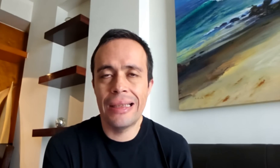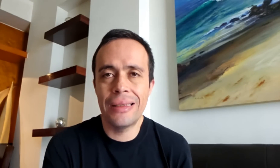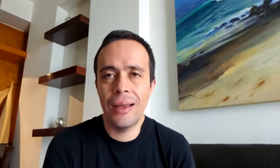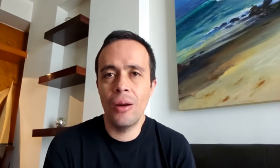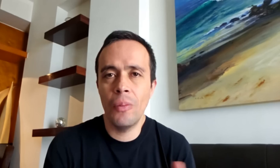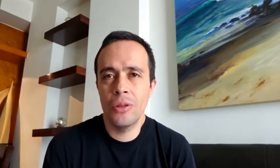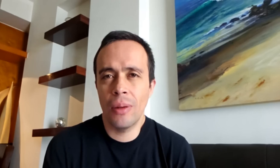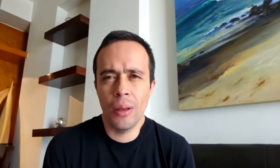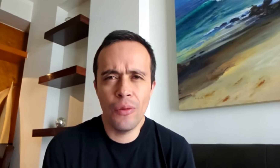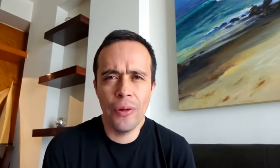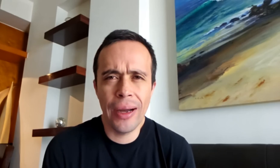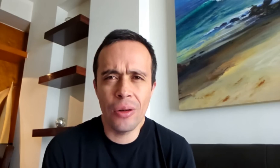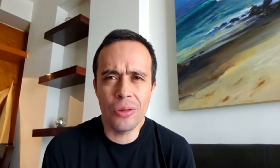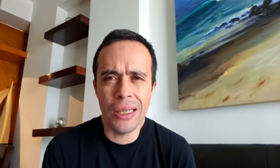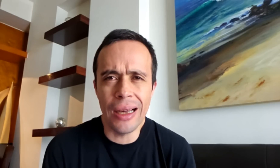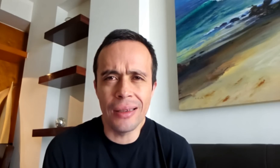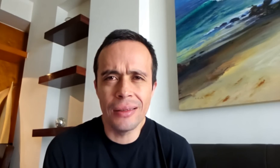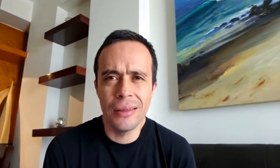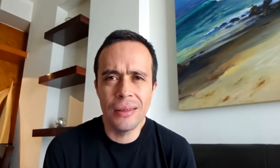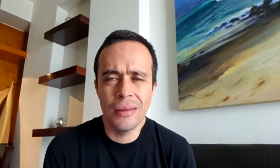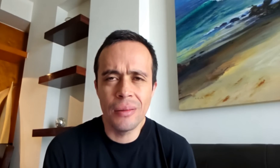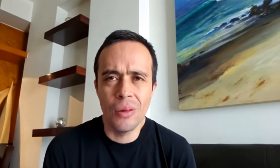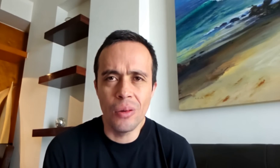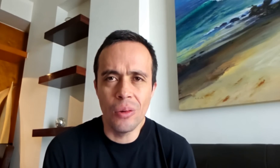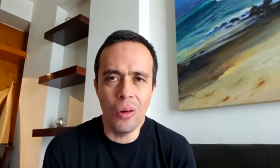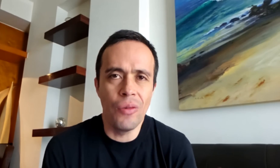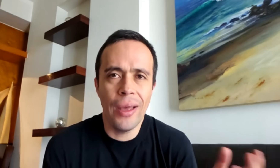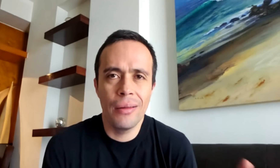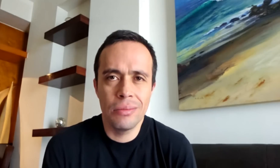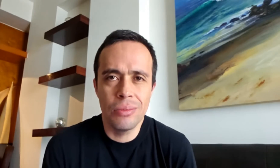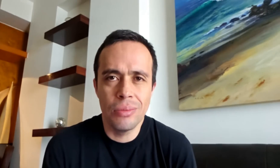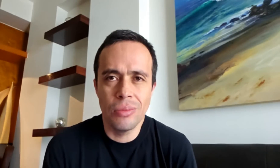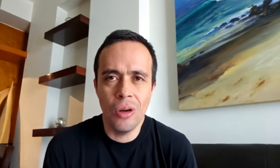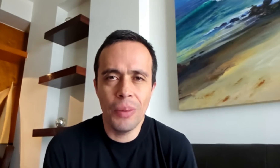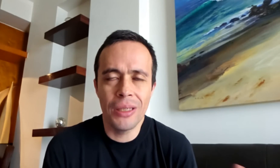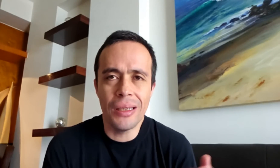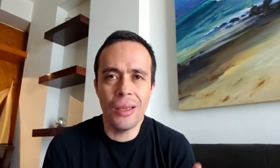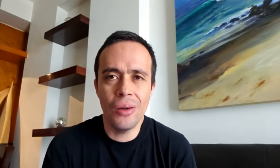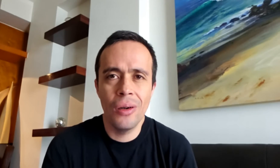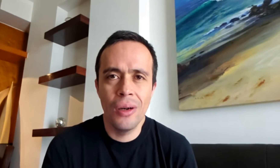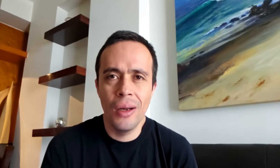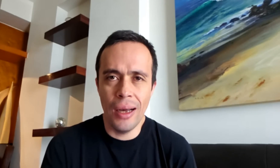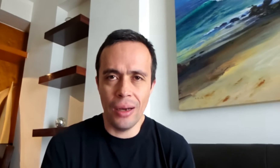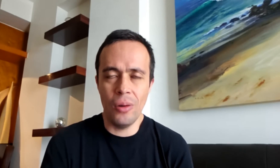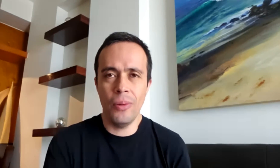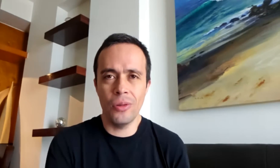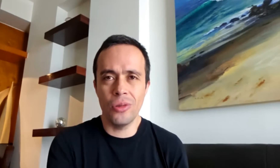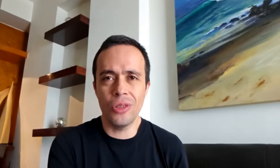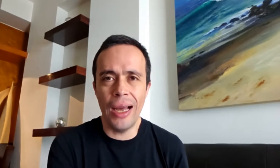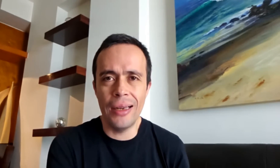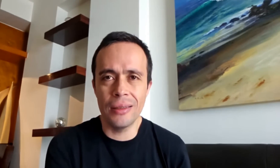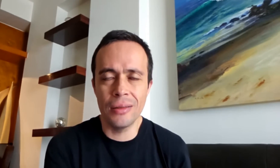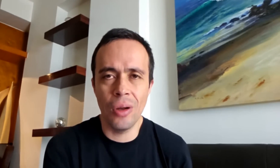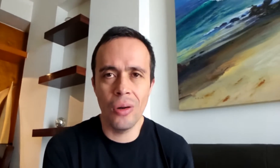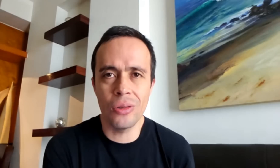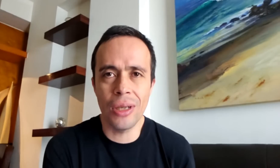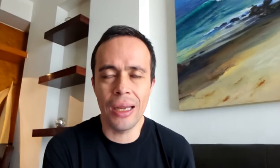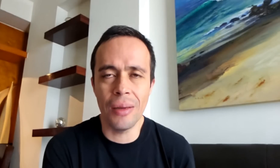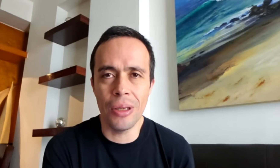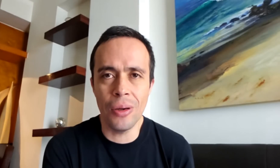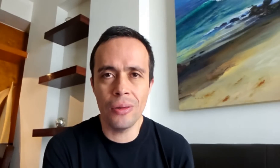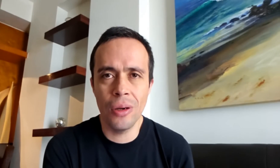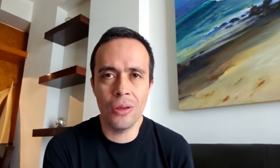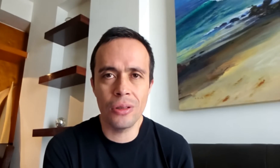realidad decir que López Obrador fue un genocida. No lo fue. No persiguió a grupos sociales, no